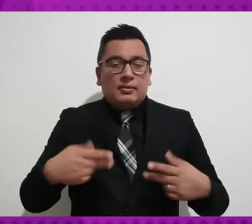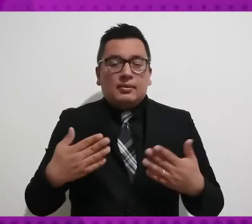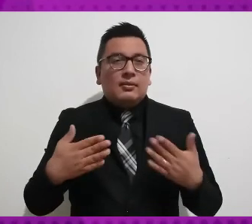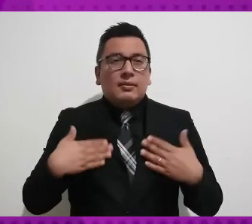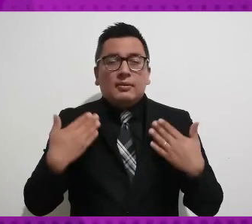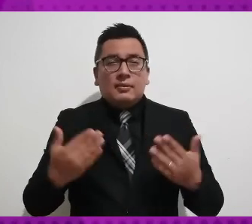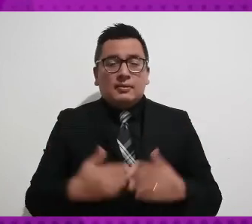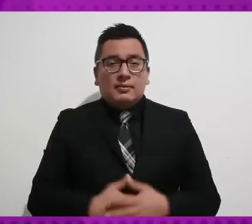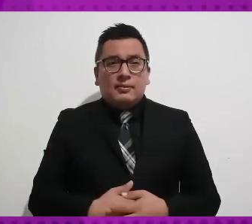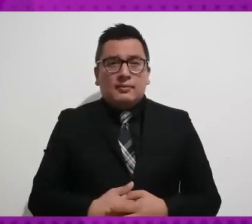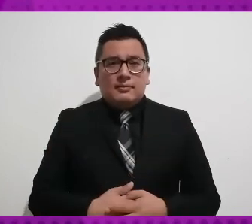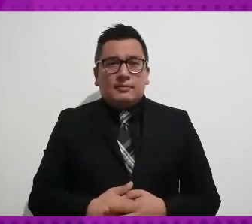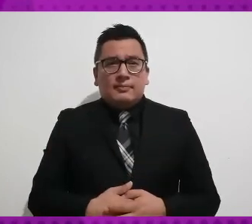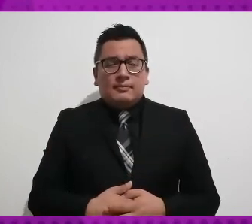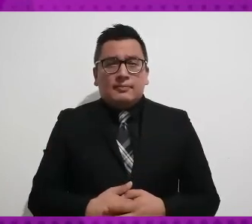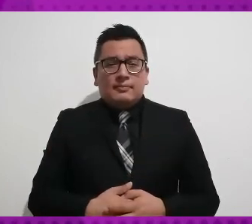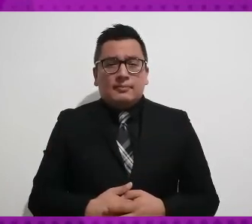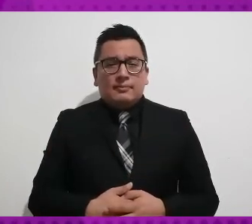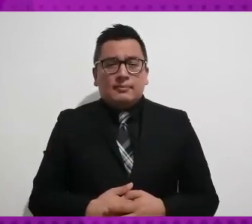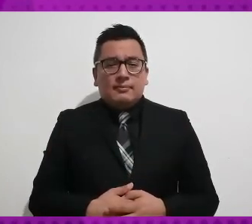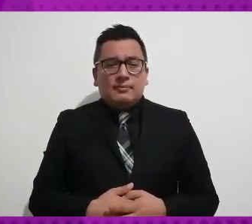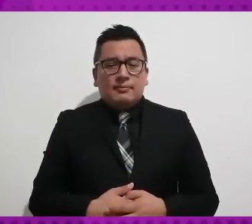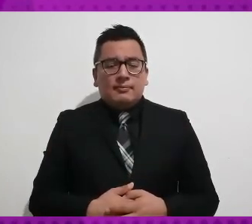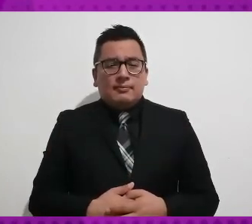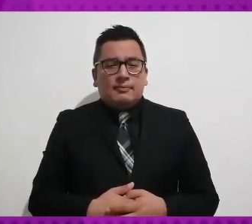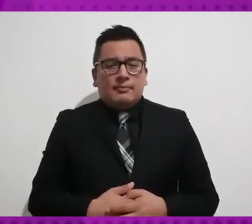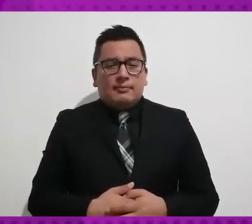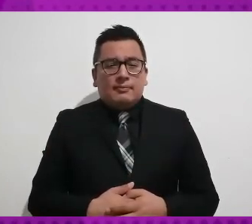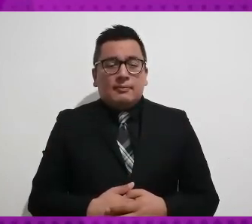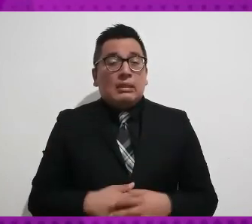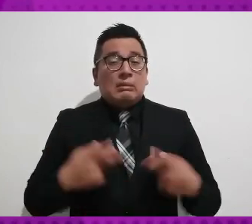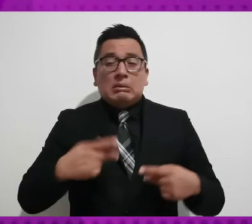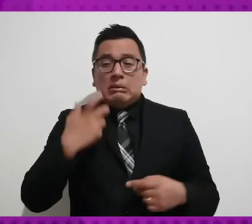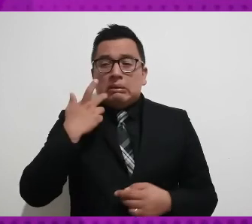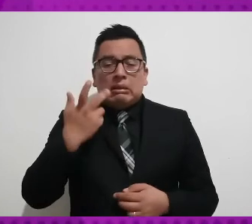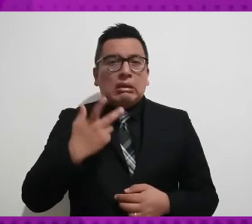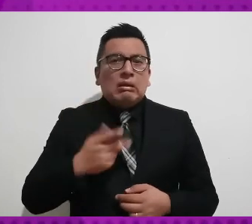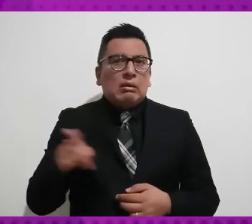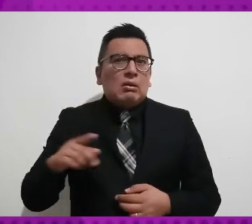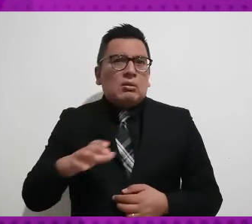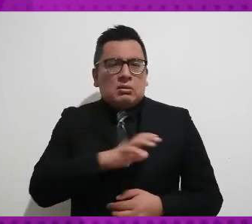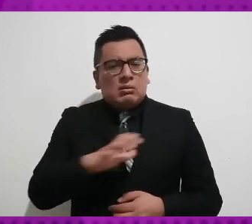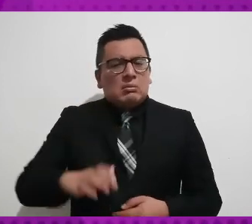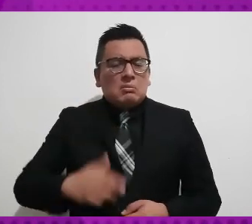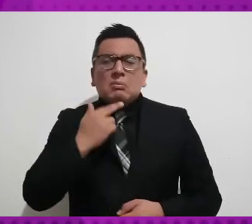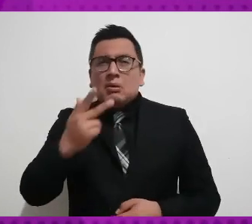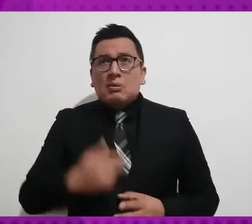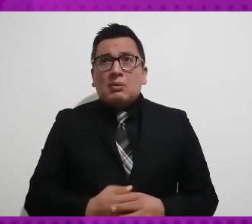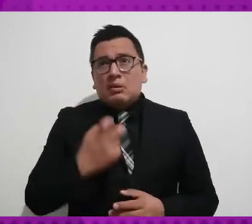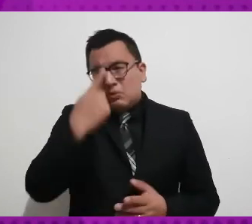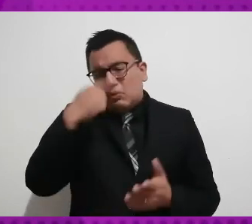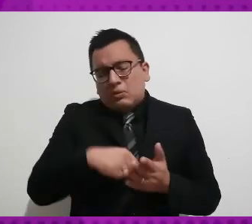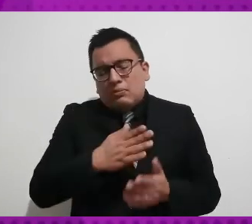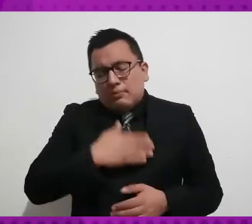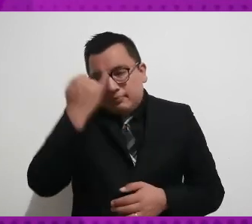ciudadanos que buscan pues personas y perfiles más capaces para representarnos. Creo que por ahí